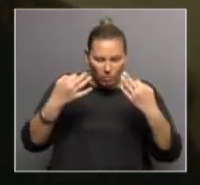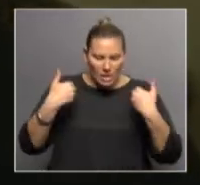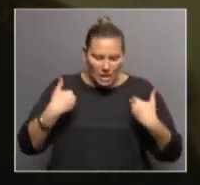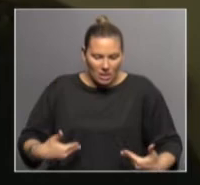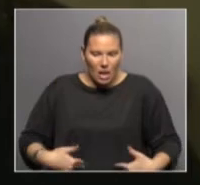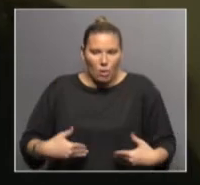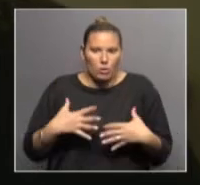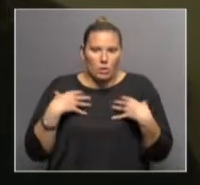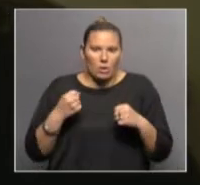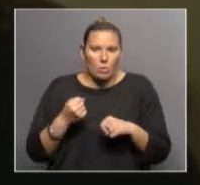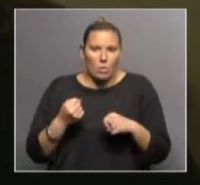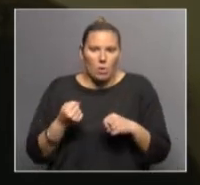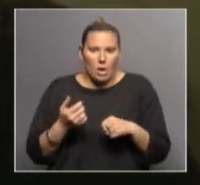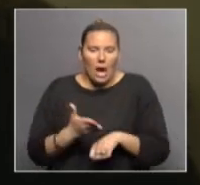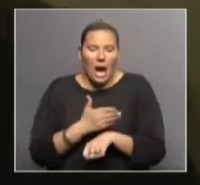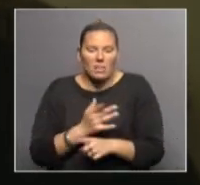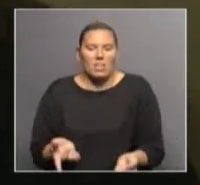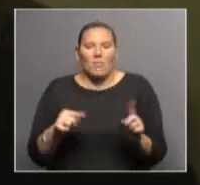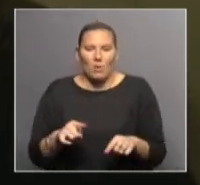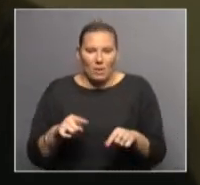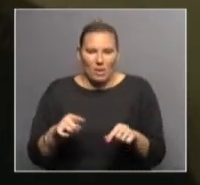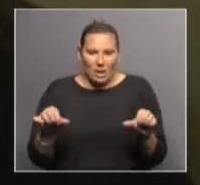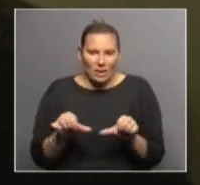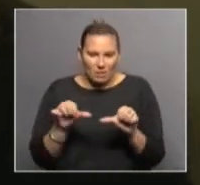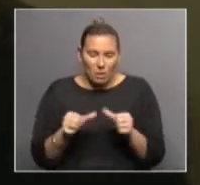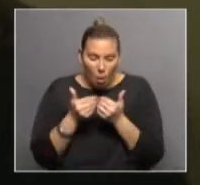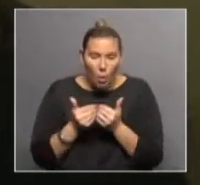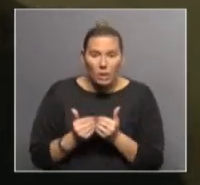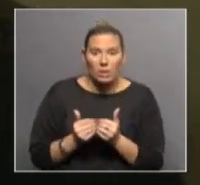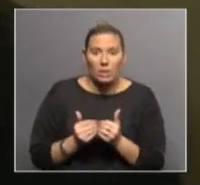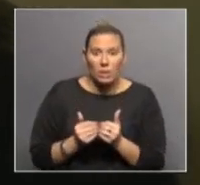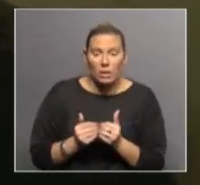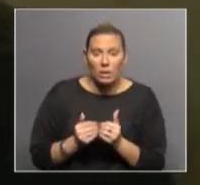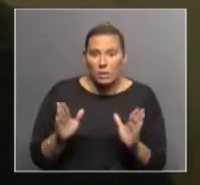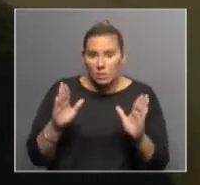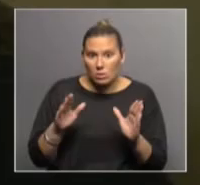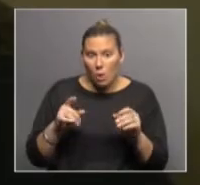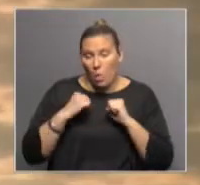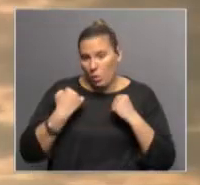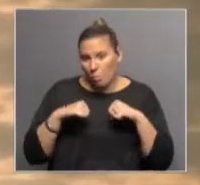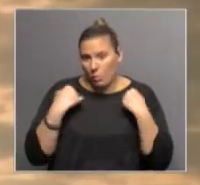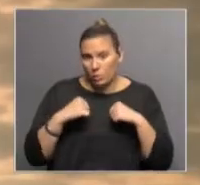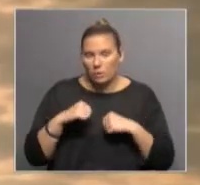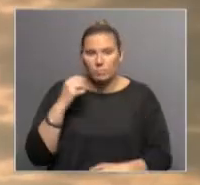salud previo al reintegro de la actividad física o al inicio de la actividad física que vaya a practicar.